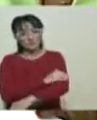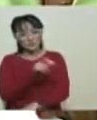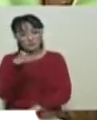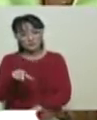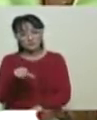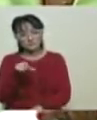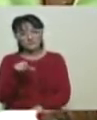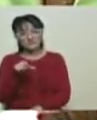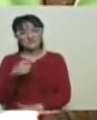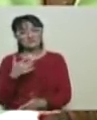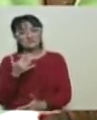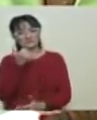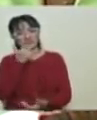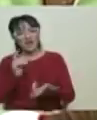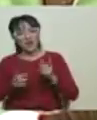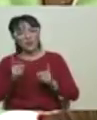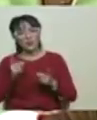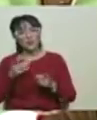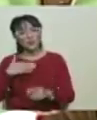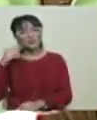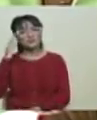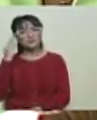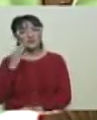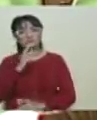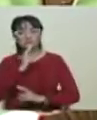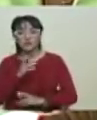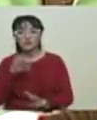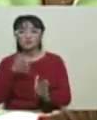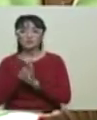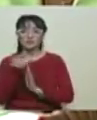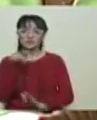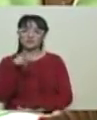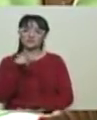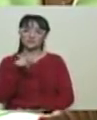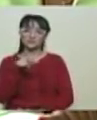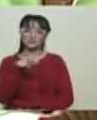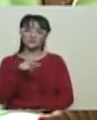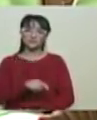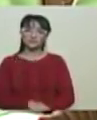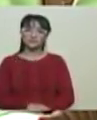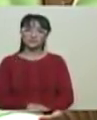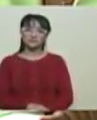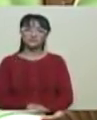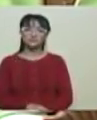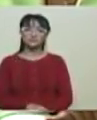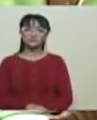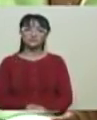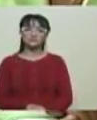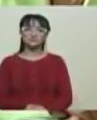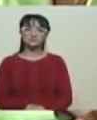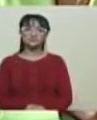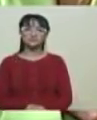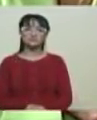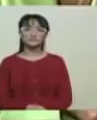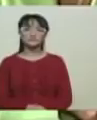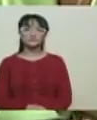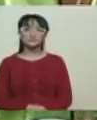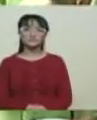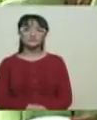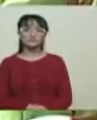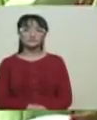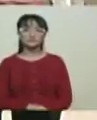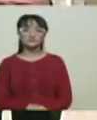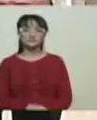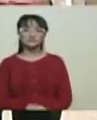propósito de esta jornada. Quería saber cuál era su pronunciamiento y su opinión al respecto de estas calificaciones del candidato Henry